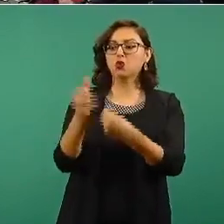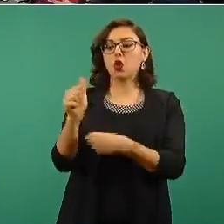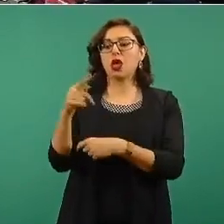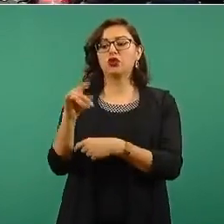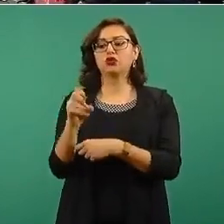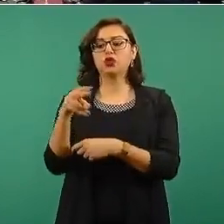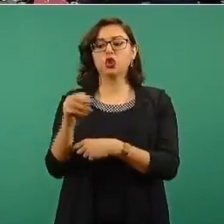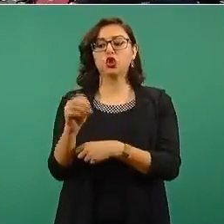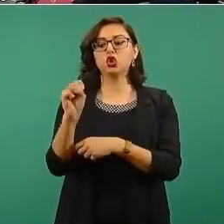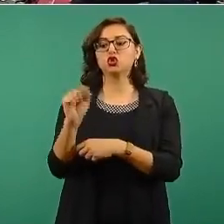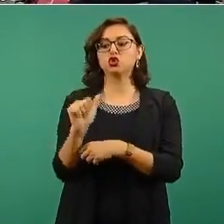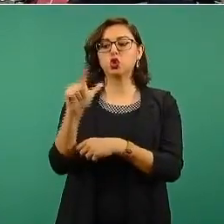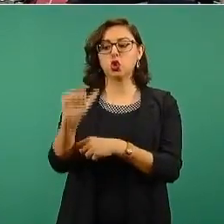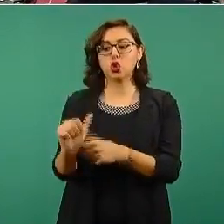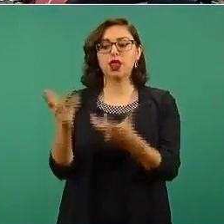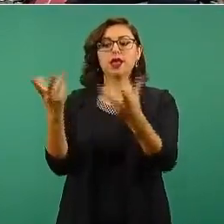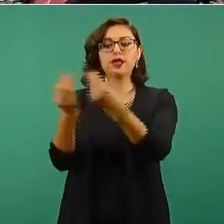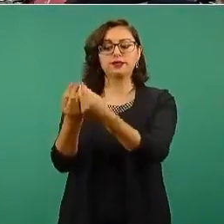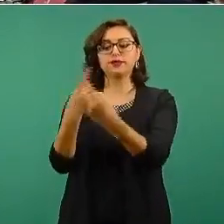fue precisamente quien